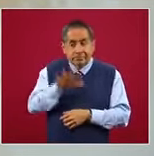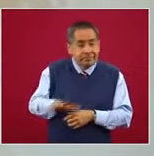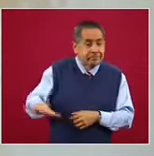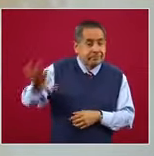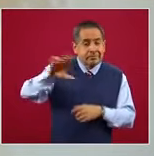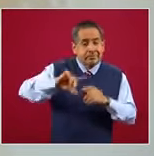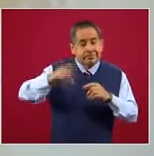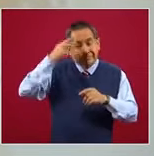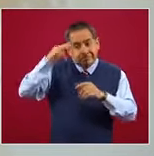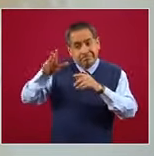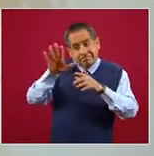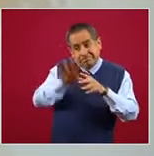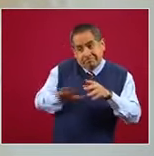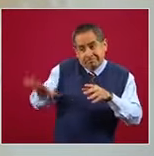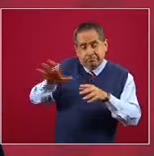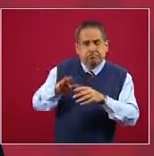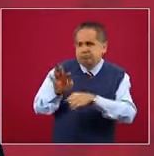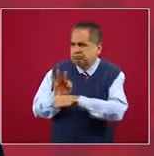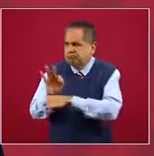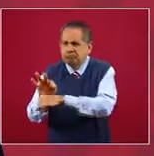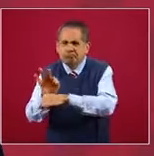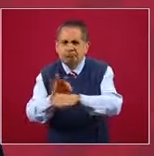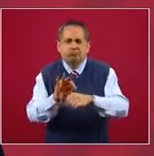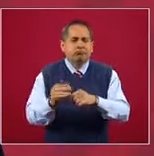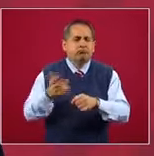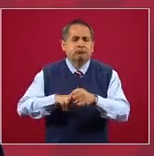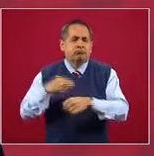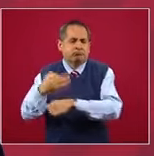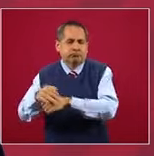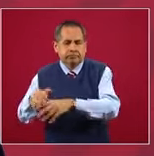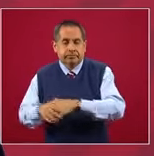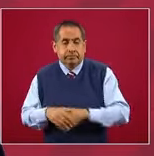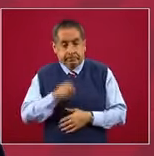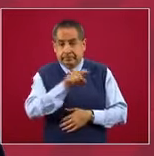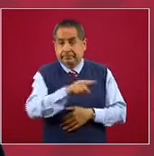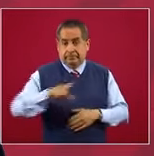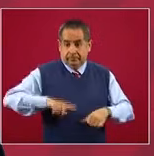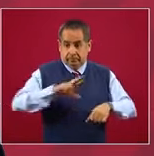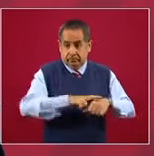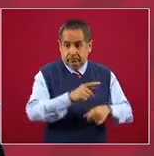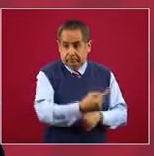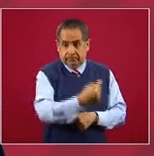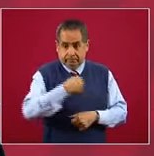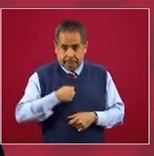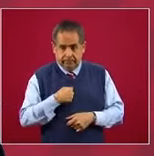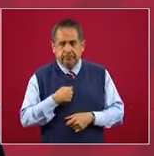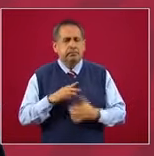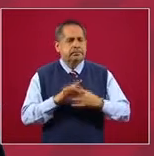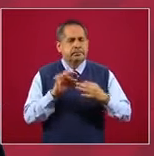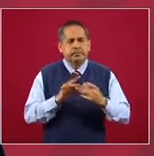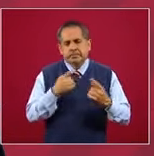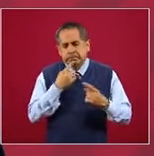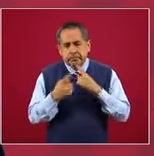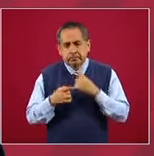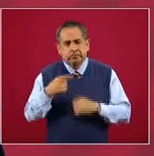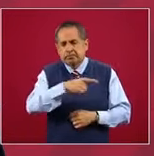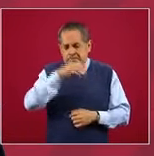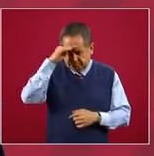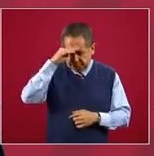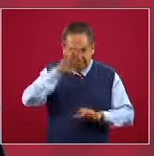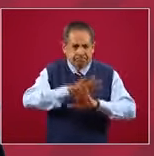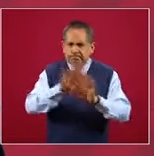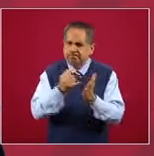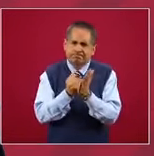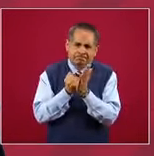territorio de Veracruz en todas sus unidades. Y también me relataba el gobernador Cuitláhuac García que ha tomado la